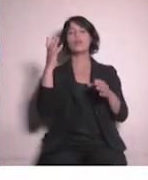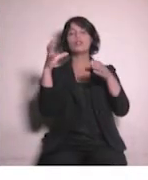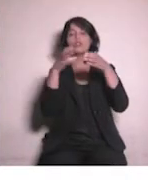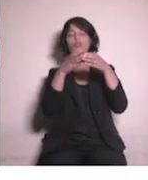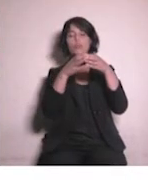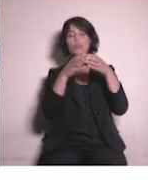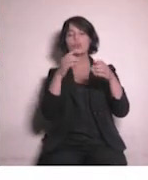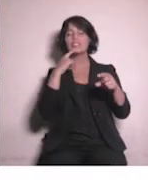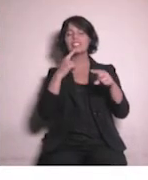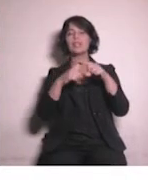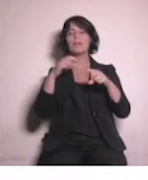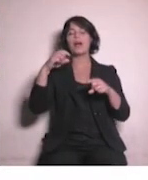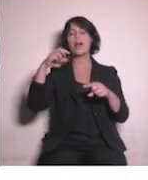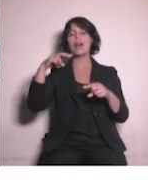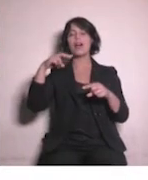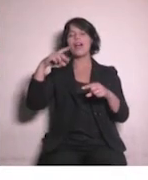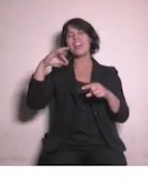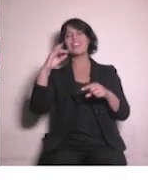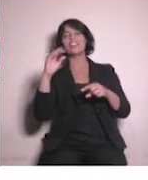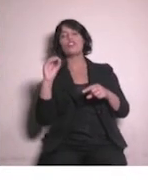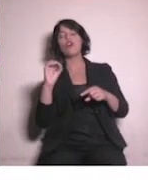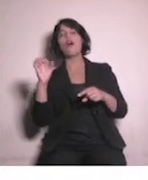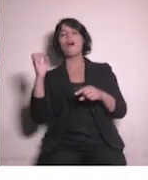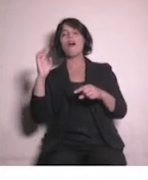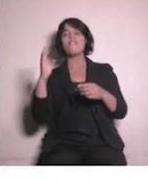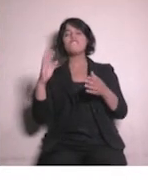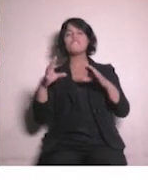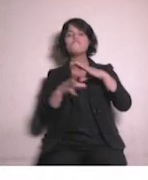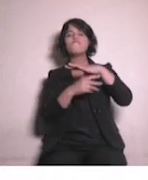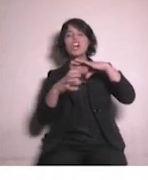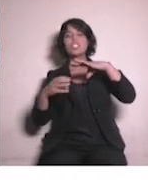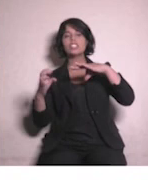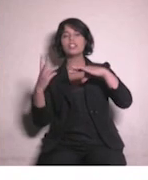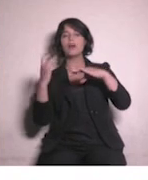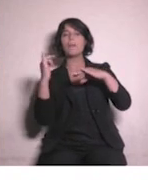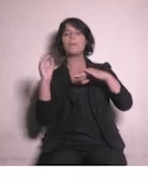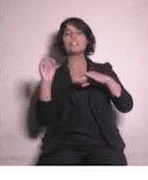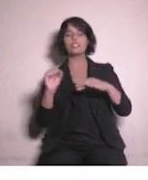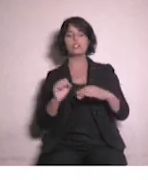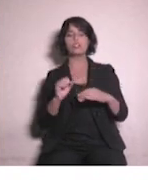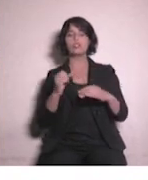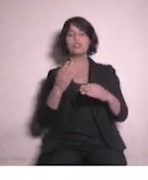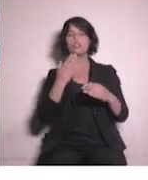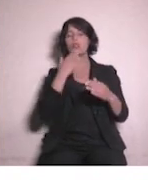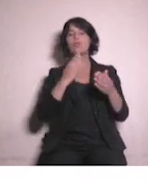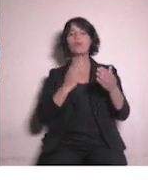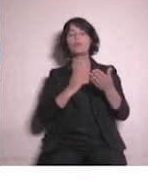nido vacío. Aquellos que parece que empiezan a cotizar una vez que los hijos ya están